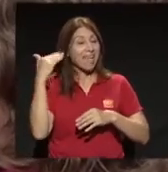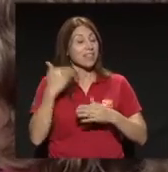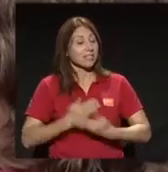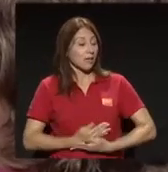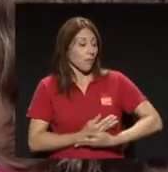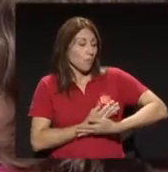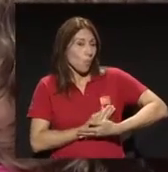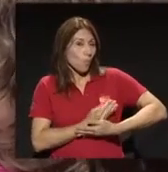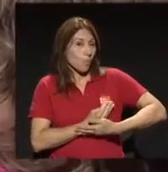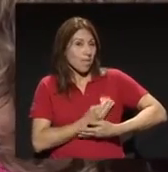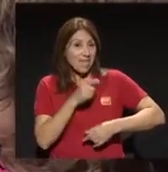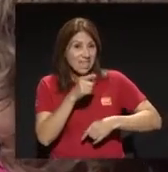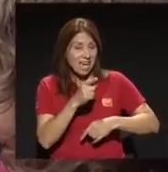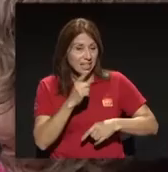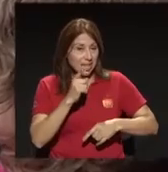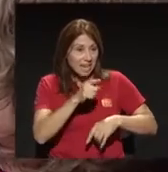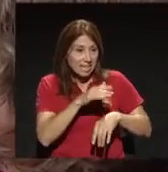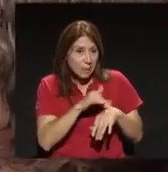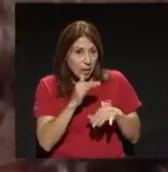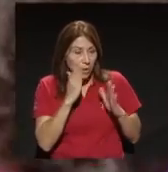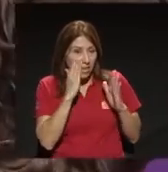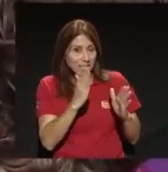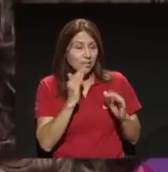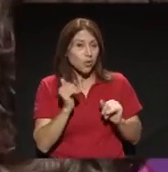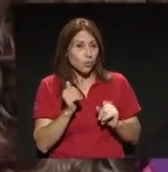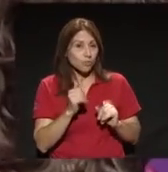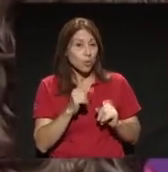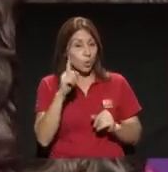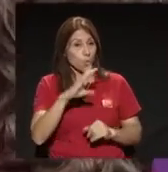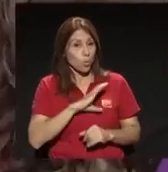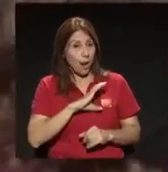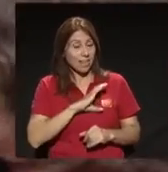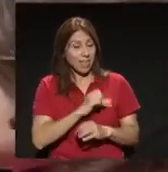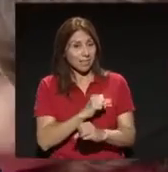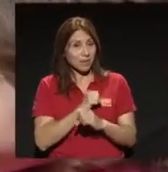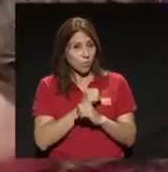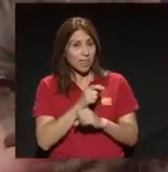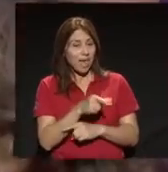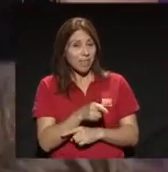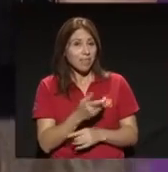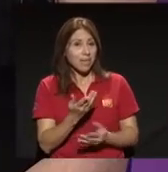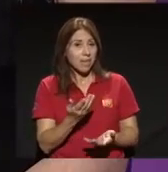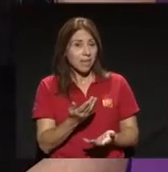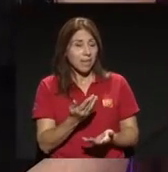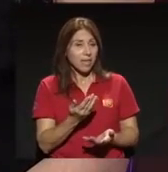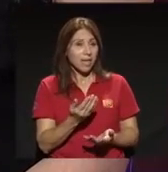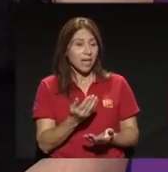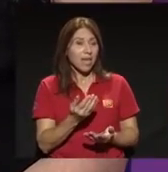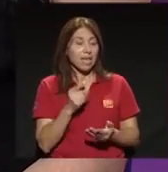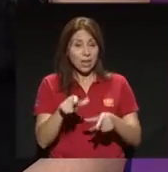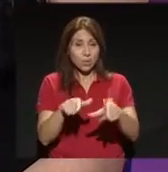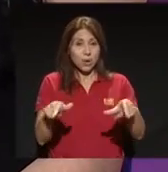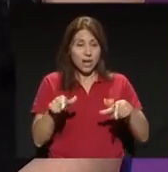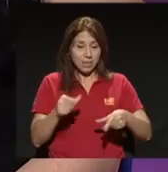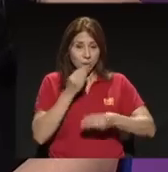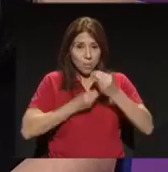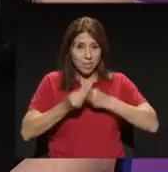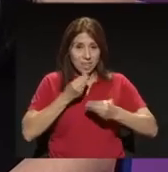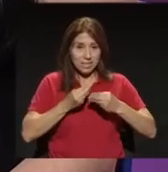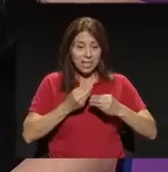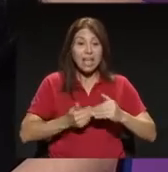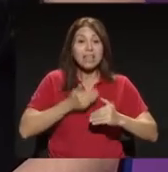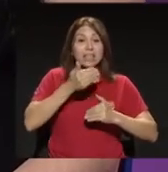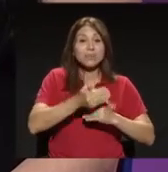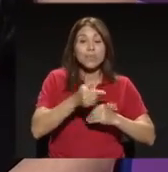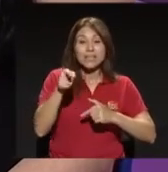estar amamantando a su bebé de dos meses en un guarda de seguridad en el fútbol y después entró a una tienda